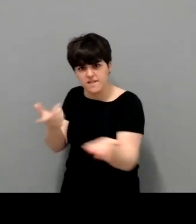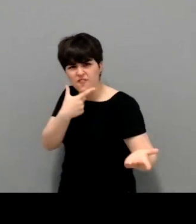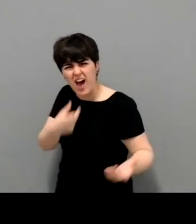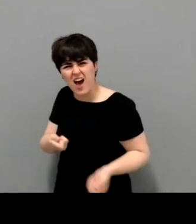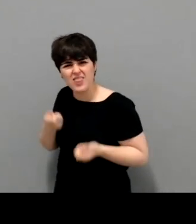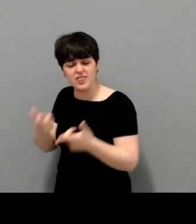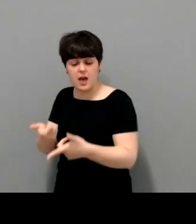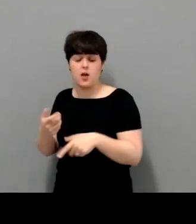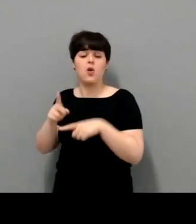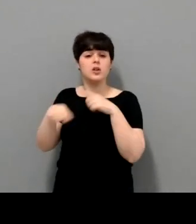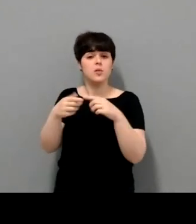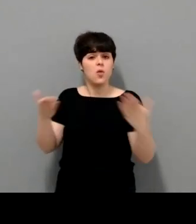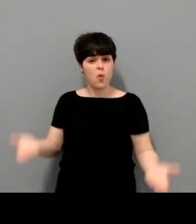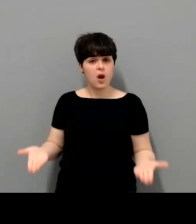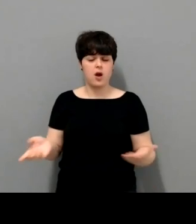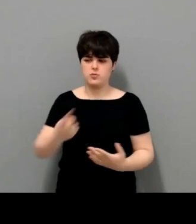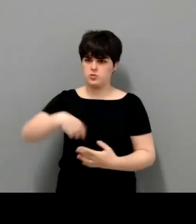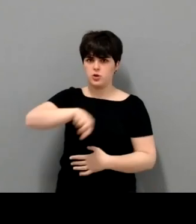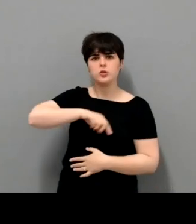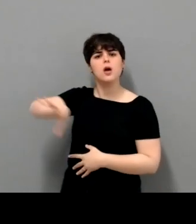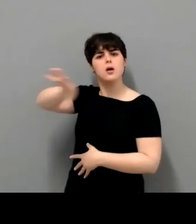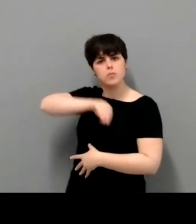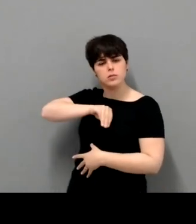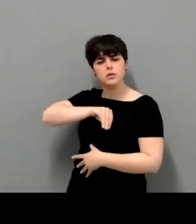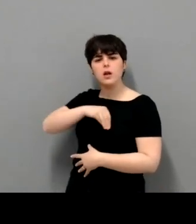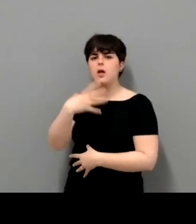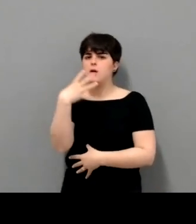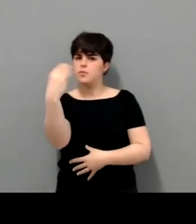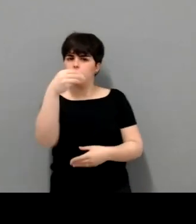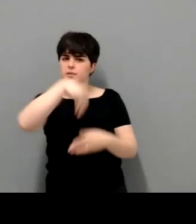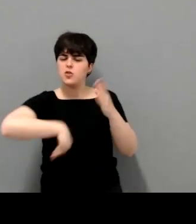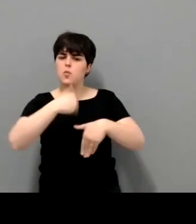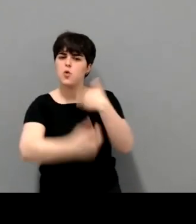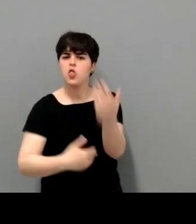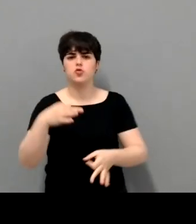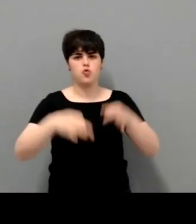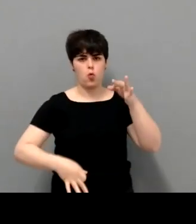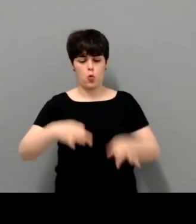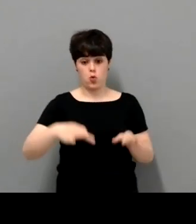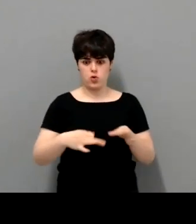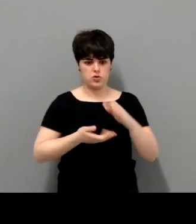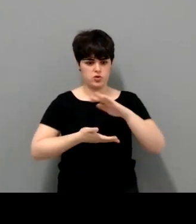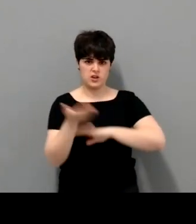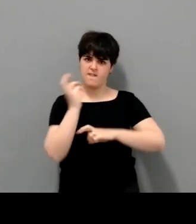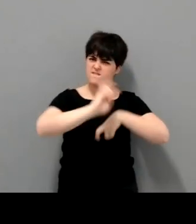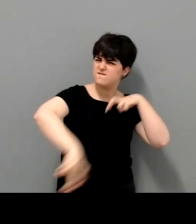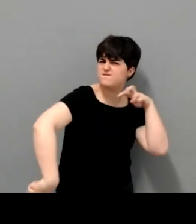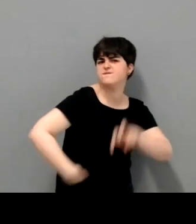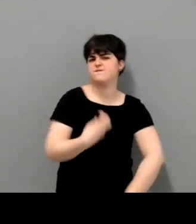todos podamos entender y ser entendidos en un procedimiento judicial. esa gran reforma